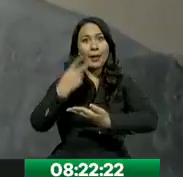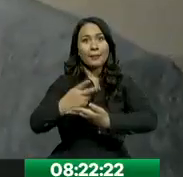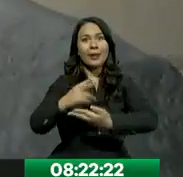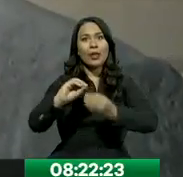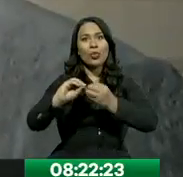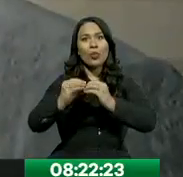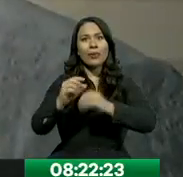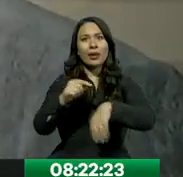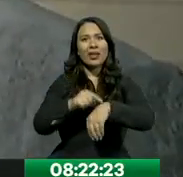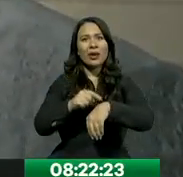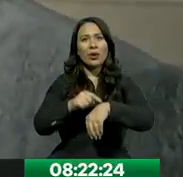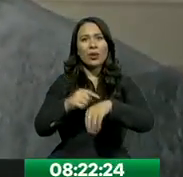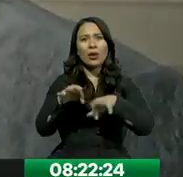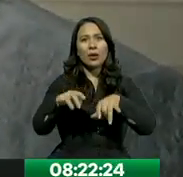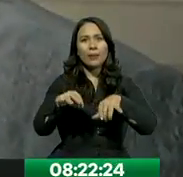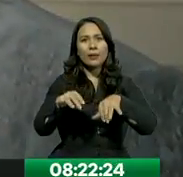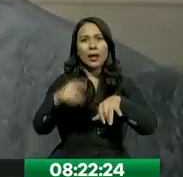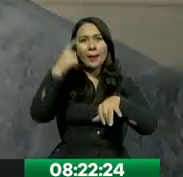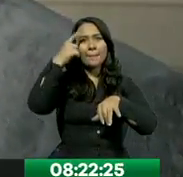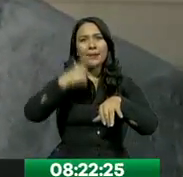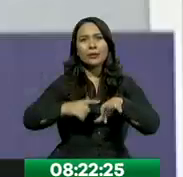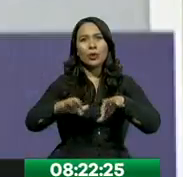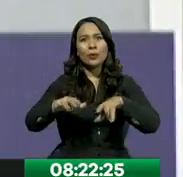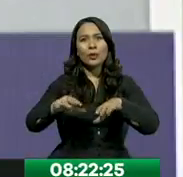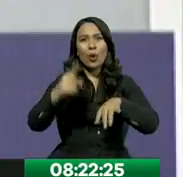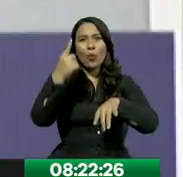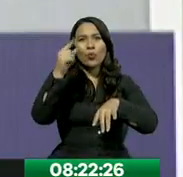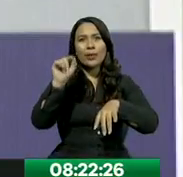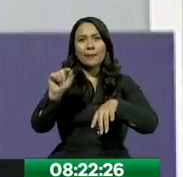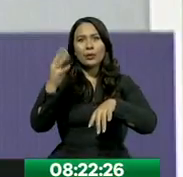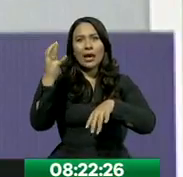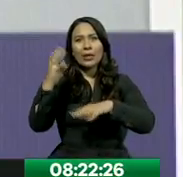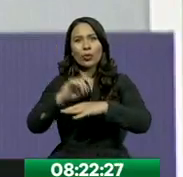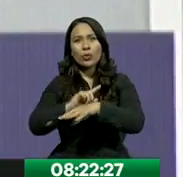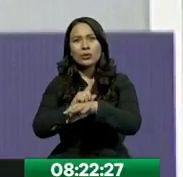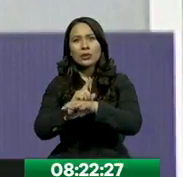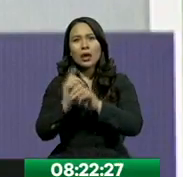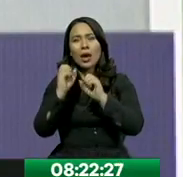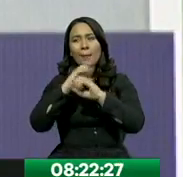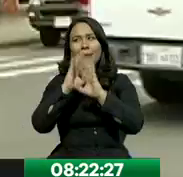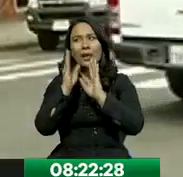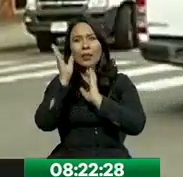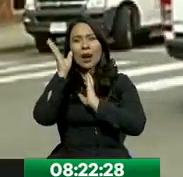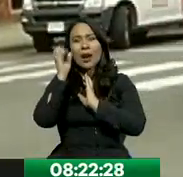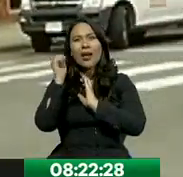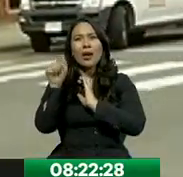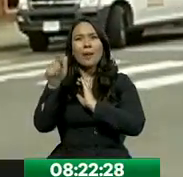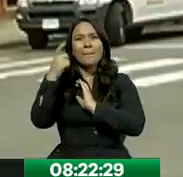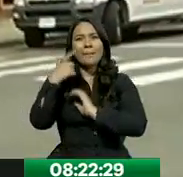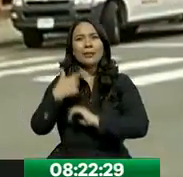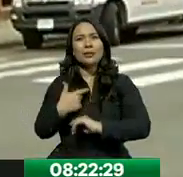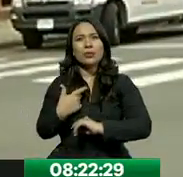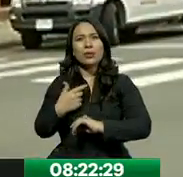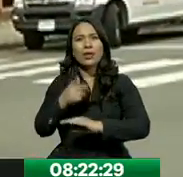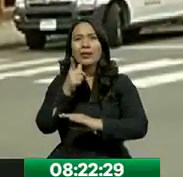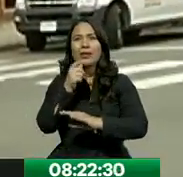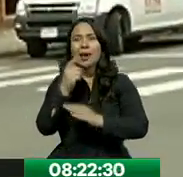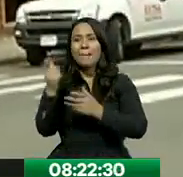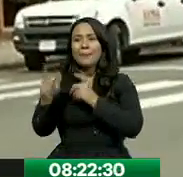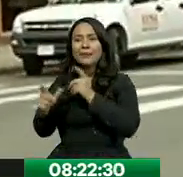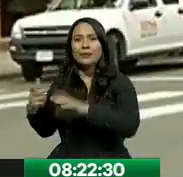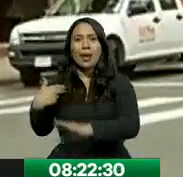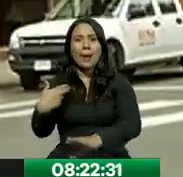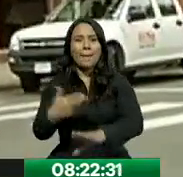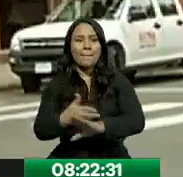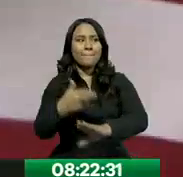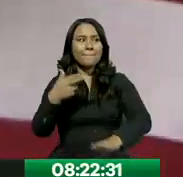está en el historial de la página que hemos estado verificando. Se realizó el respectivo llamado a comparecer. La tarde de este miércoles, uno de los